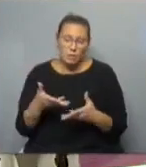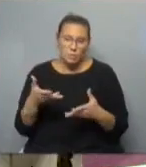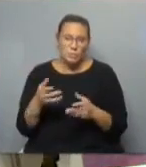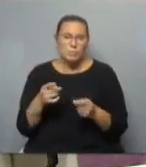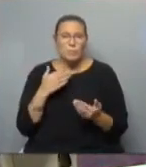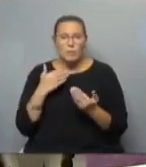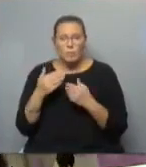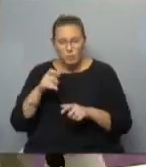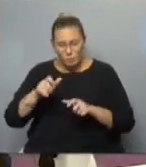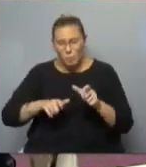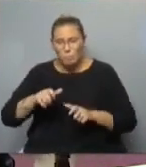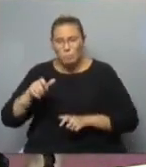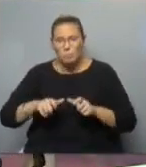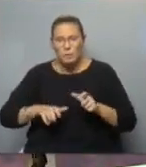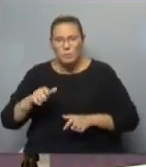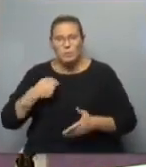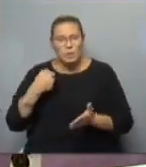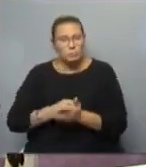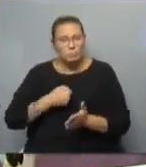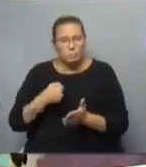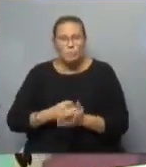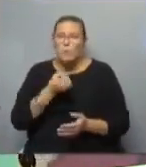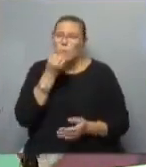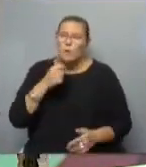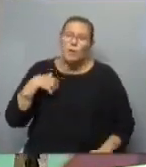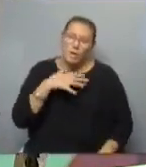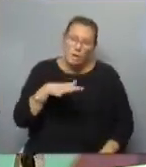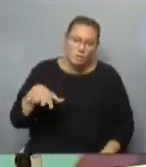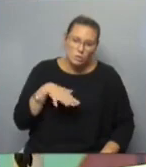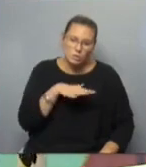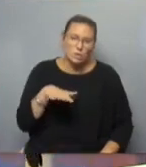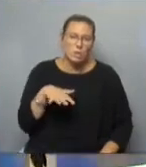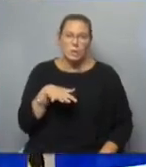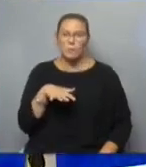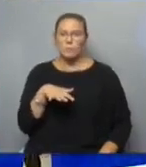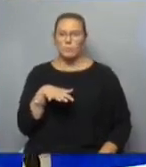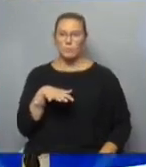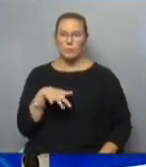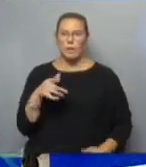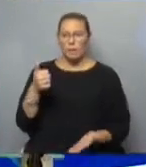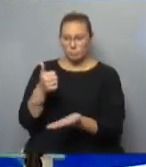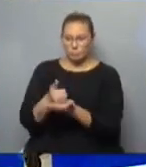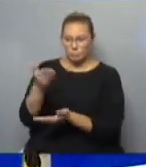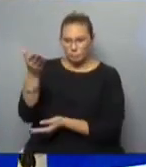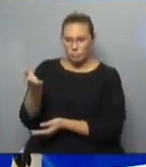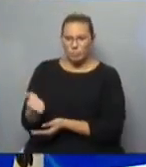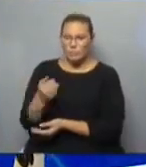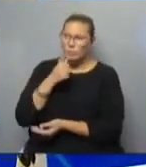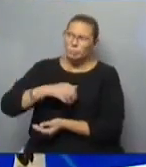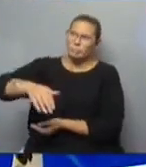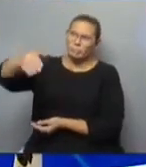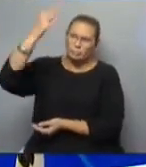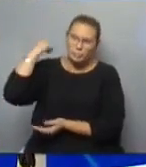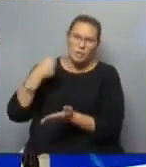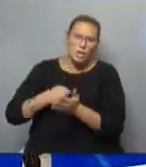Bueno, y hablando de gente que ha luchado por mejorar nuestra sociedad, bueno, estamos con una histórica en la lucha